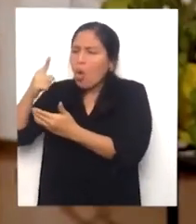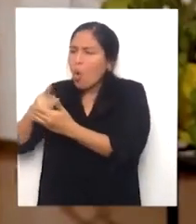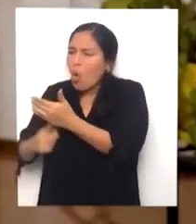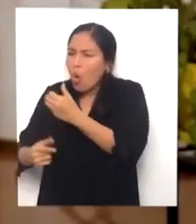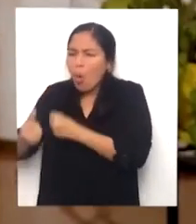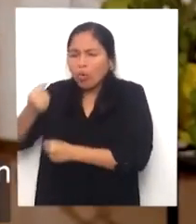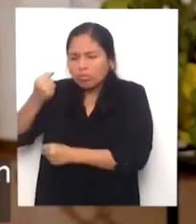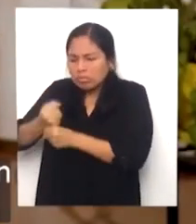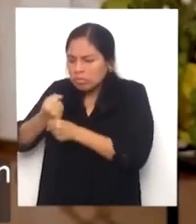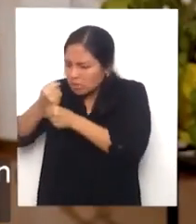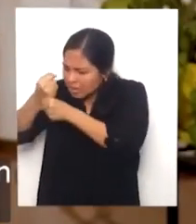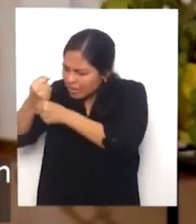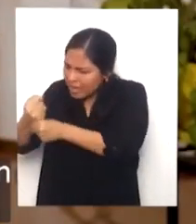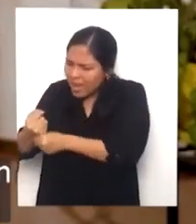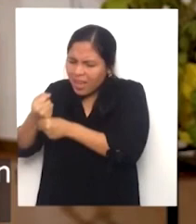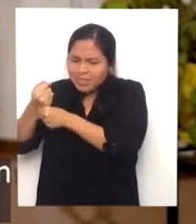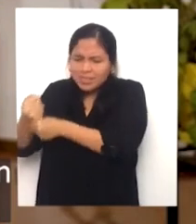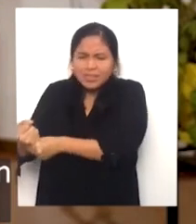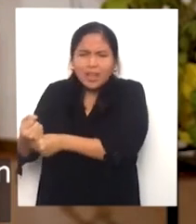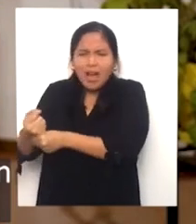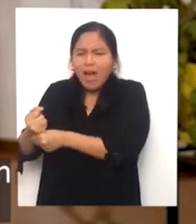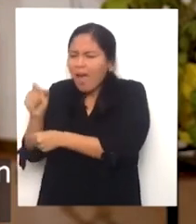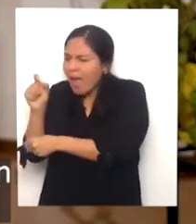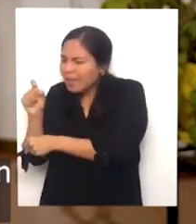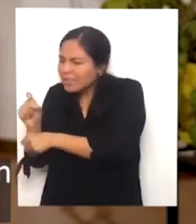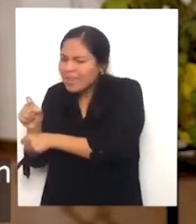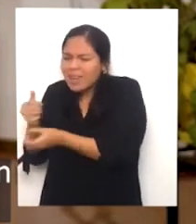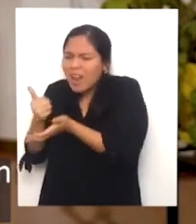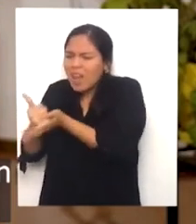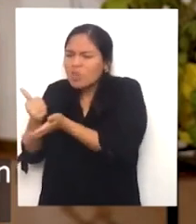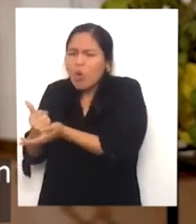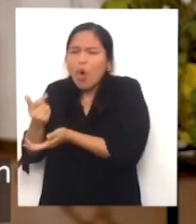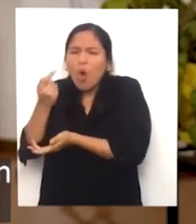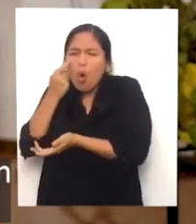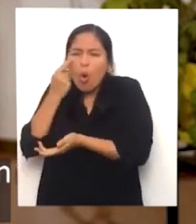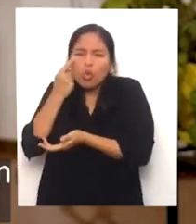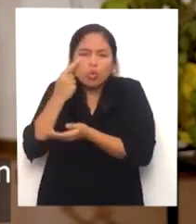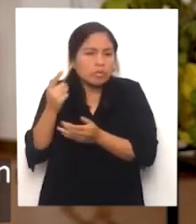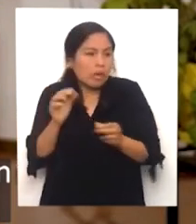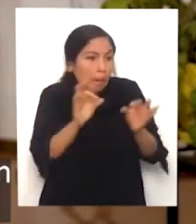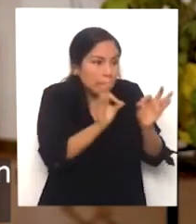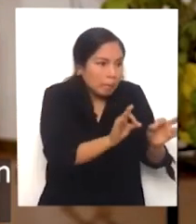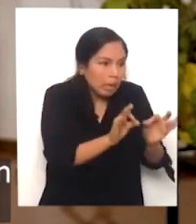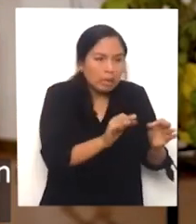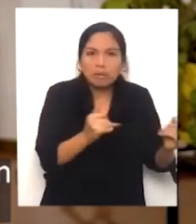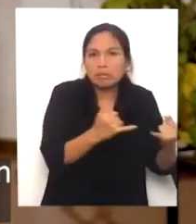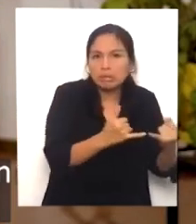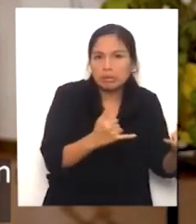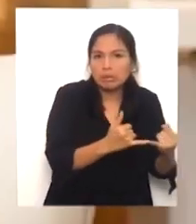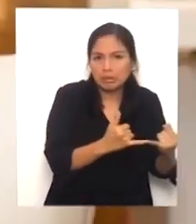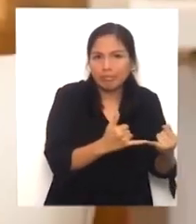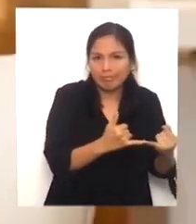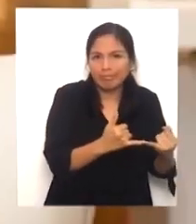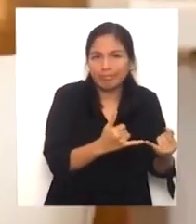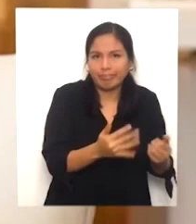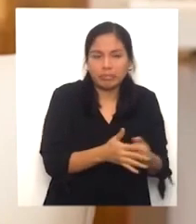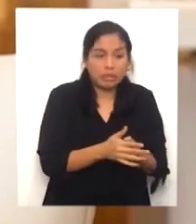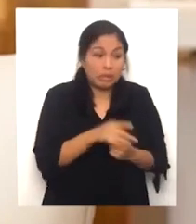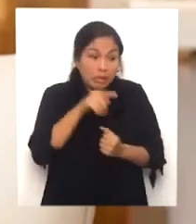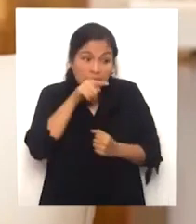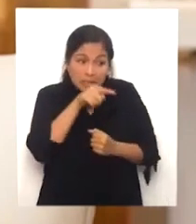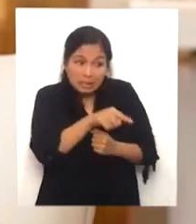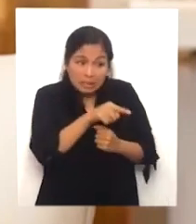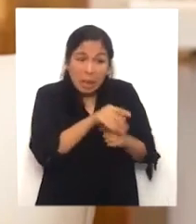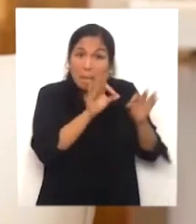ambiente de confianza y ayúdales a identificar los peligros a los que pueden estar expuestos en las redes sociales. Los riesgos en